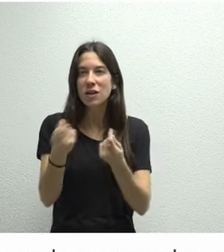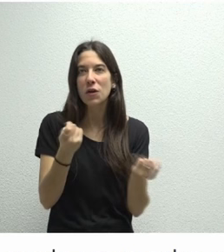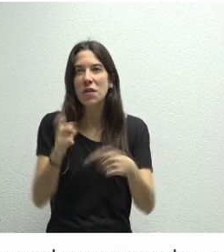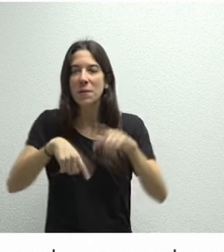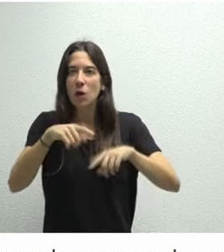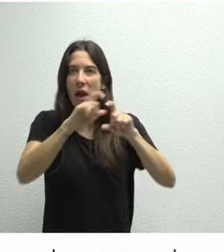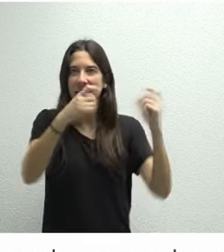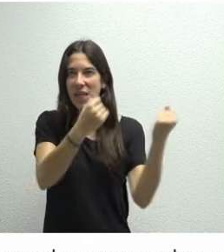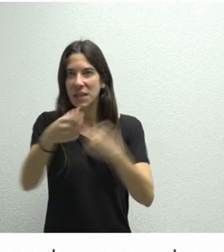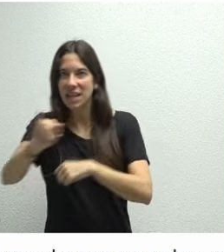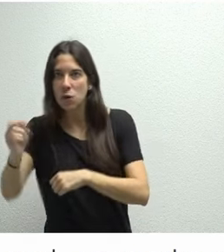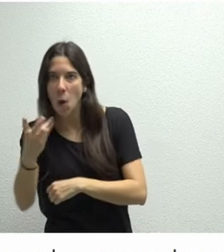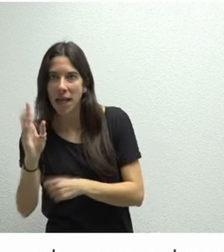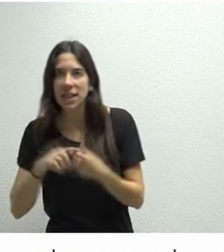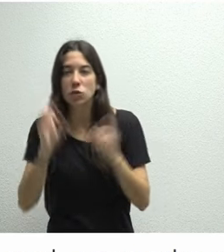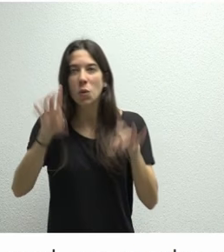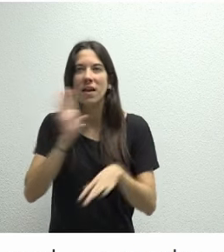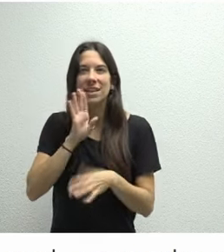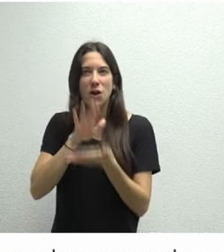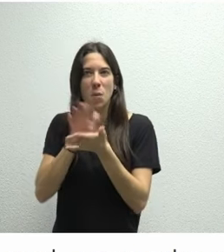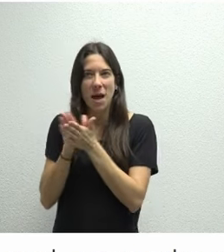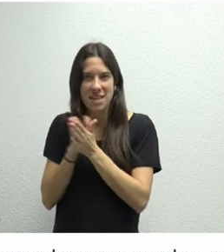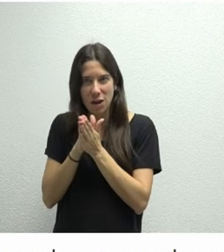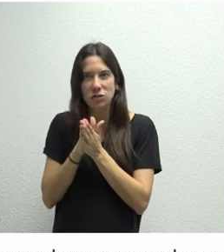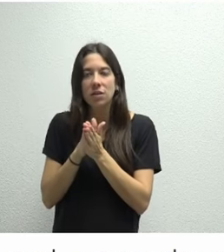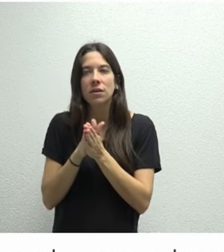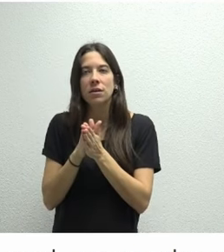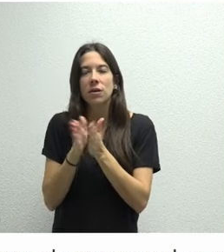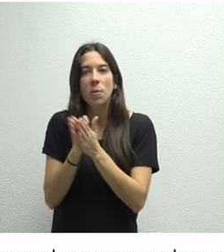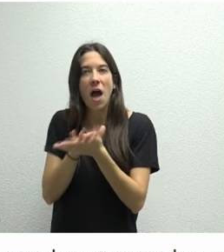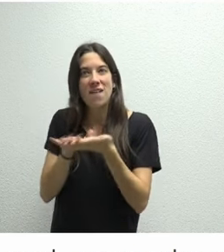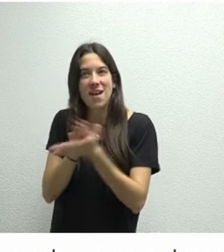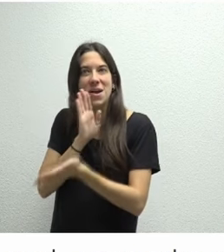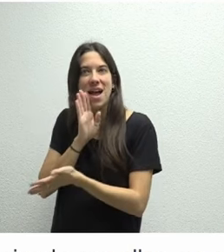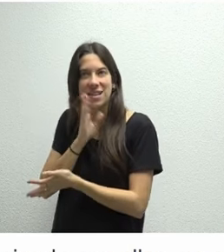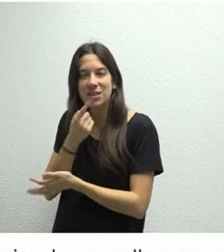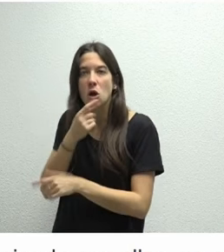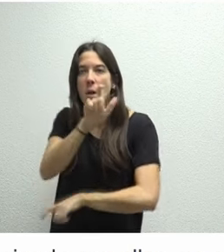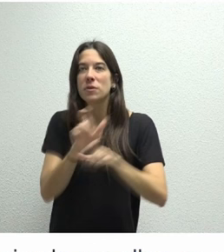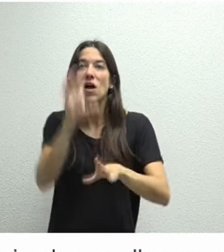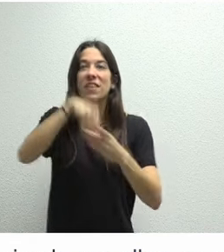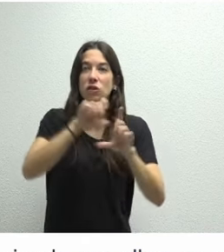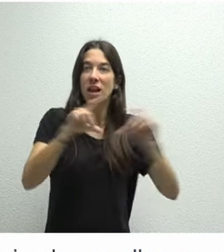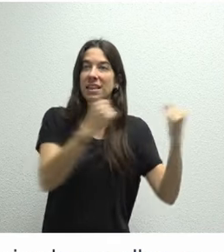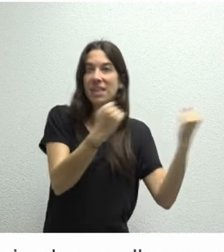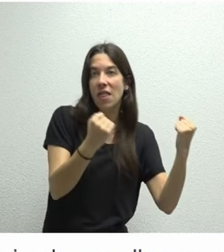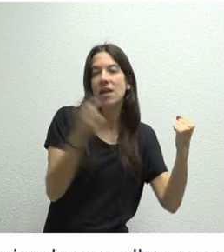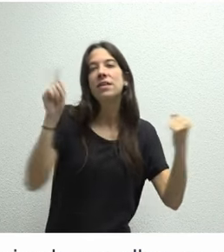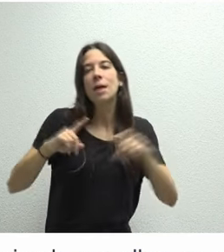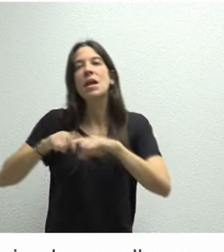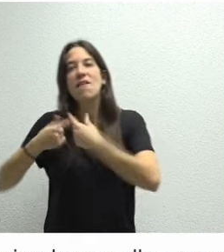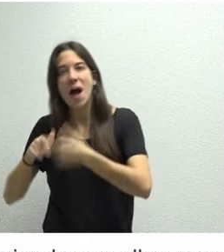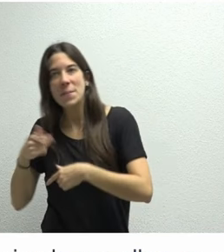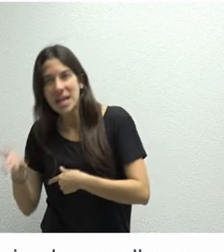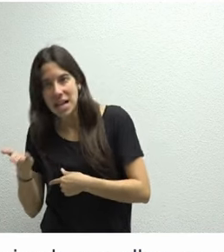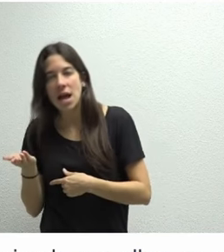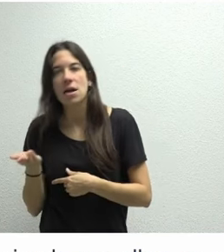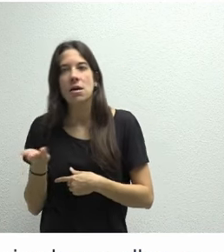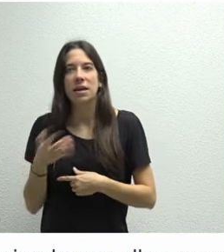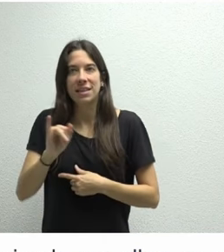comentaba los compañeros anteriormente no solo las personas que están en la entidad sino las que están en la familia la que tienen otro tipo